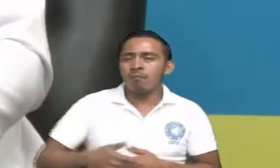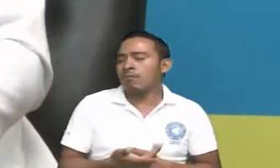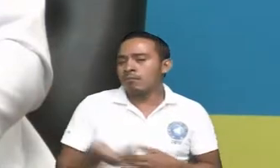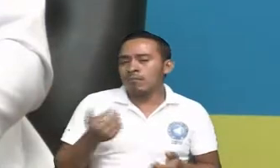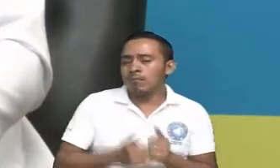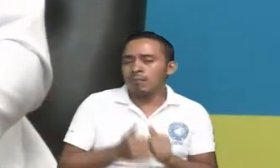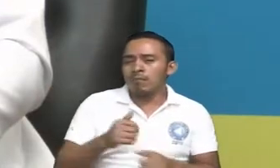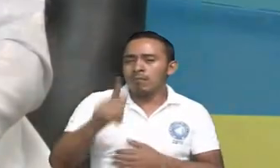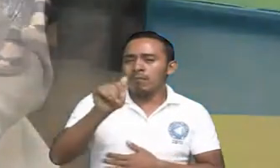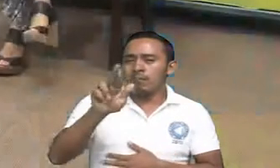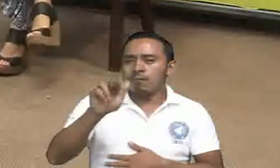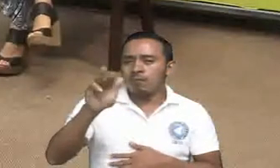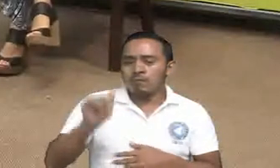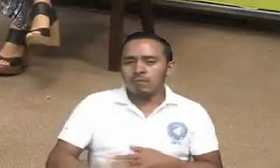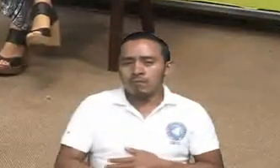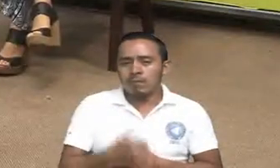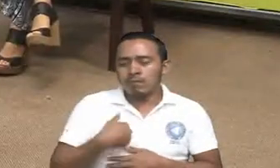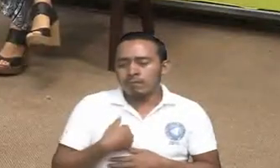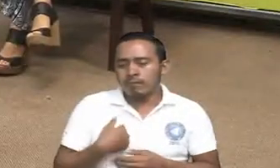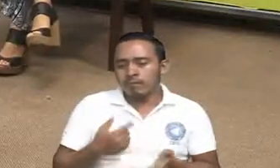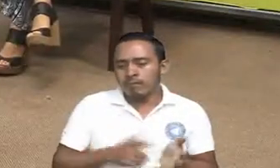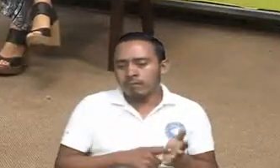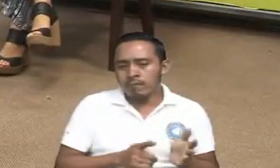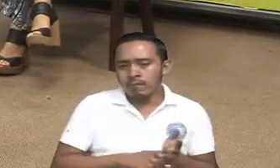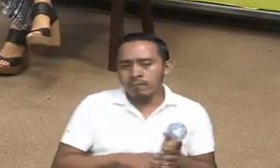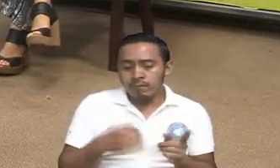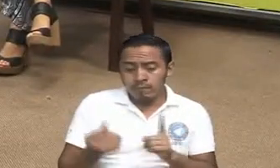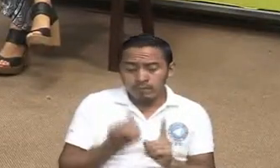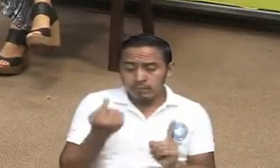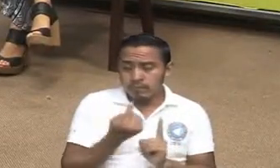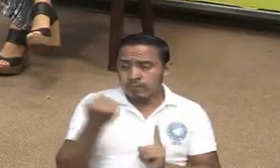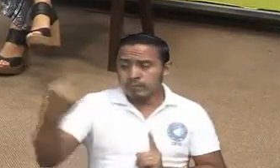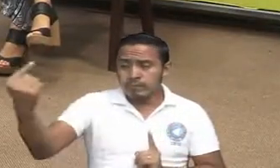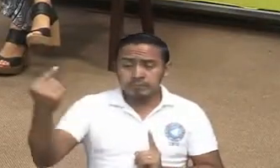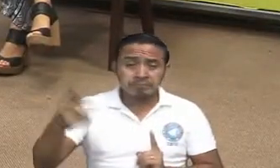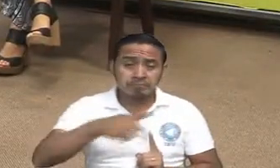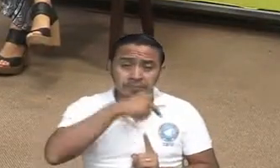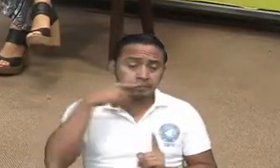Por ejemplo, los abandonos de las figuras maternas, paternas,